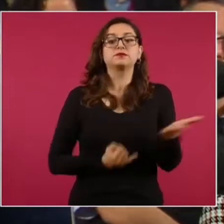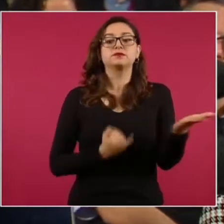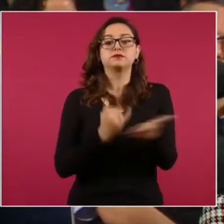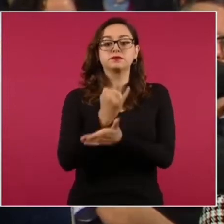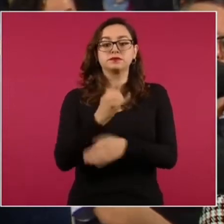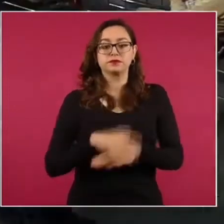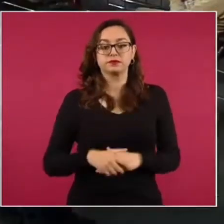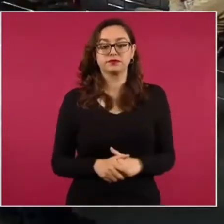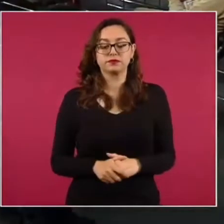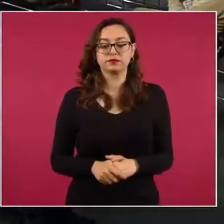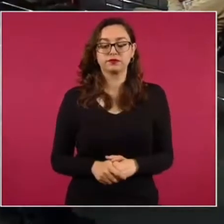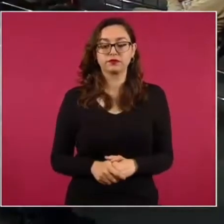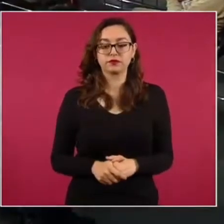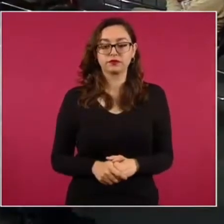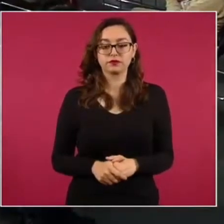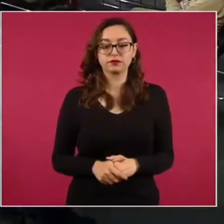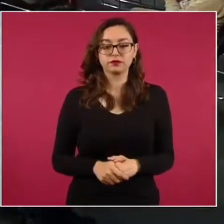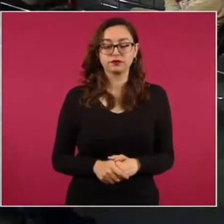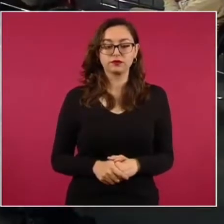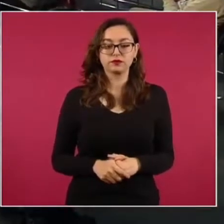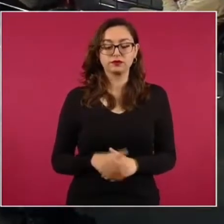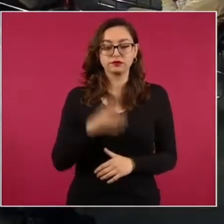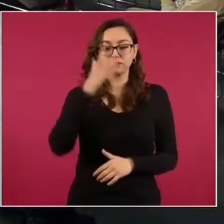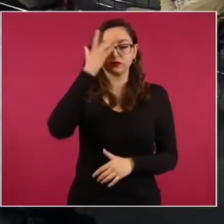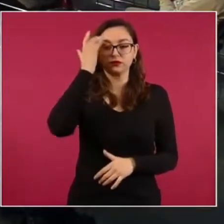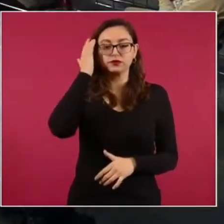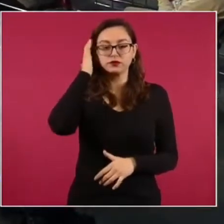esto? Pues